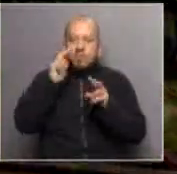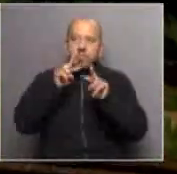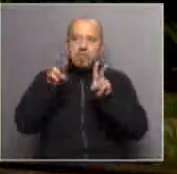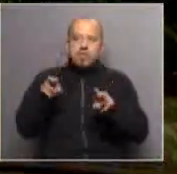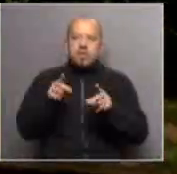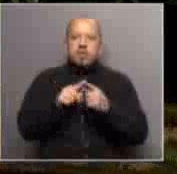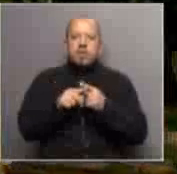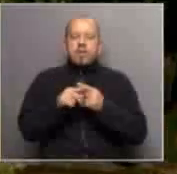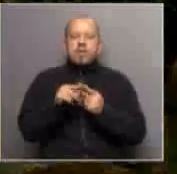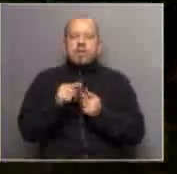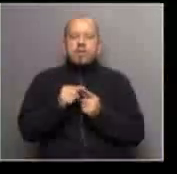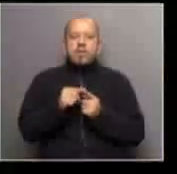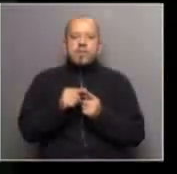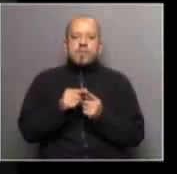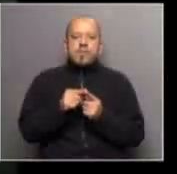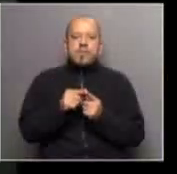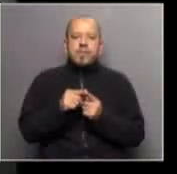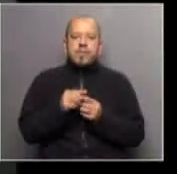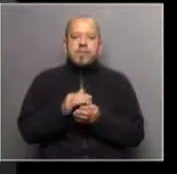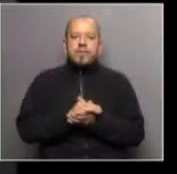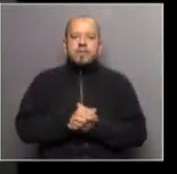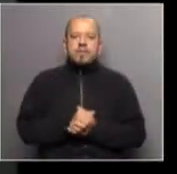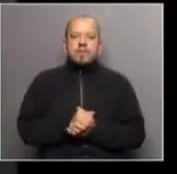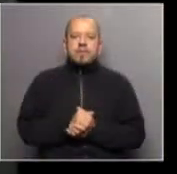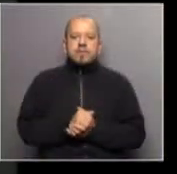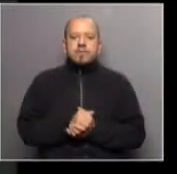lo miraba estéticamente, ¿te das cuenta?